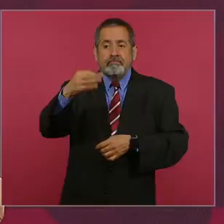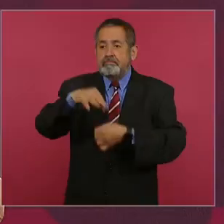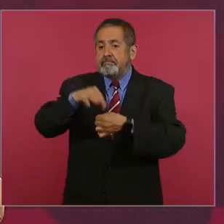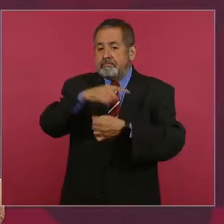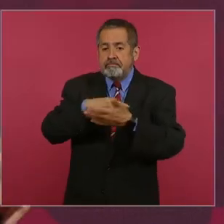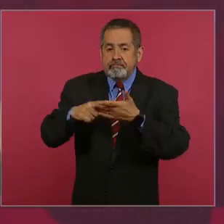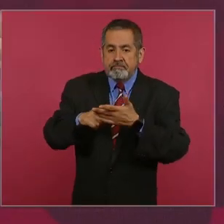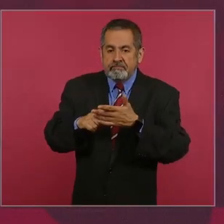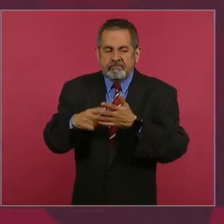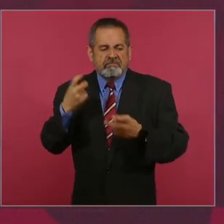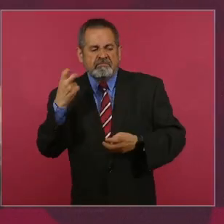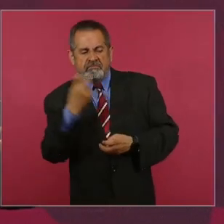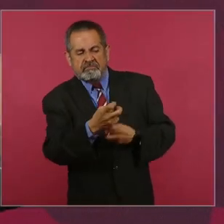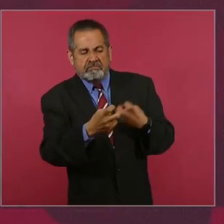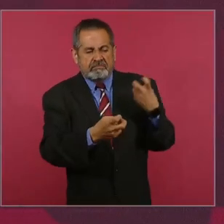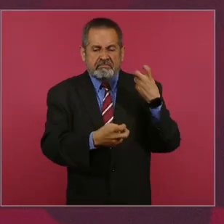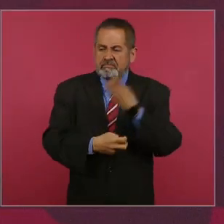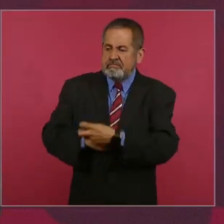porque